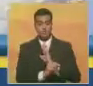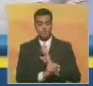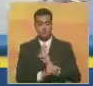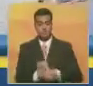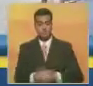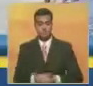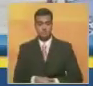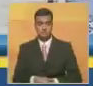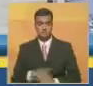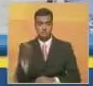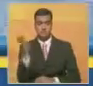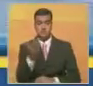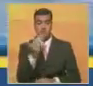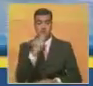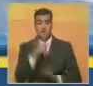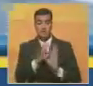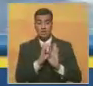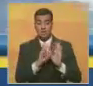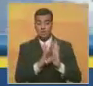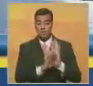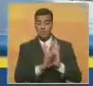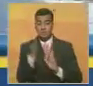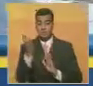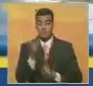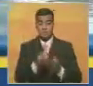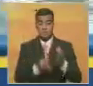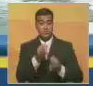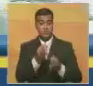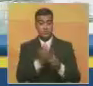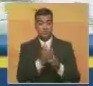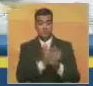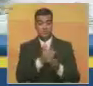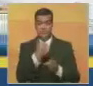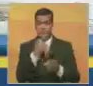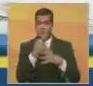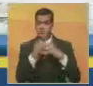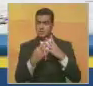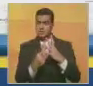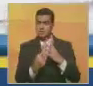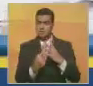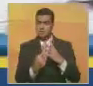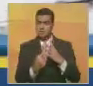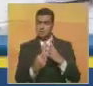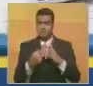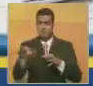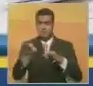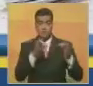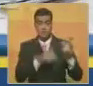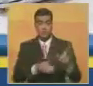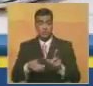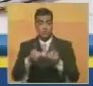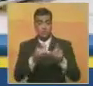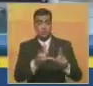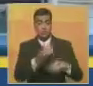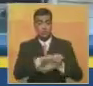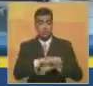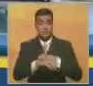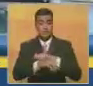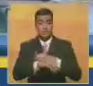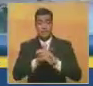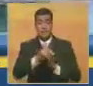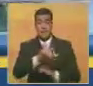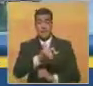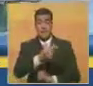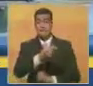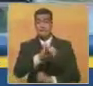y sancionado en el código penal el tribunal encargado luego de dictar la referida condena seleccionó como lugar de reclusión la planta aquí en